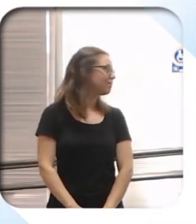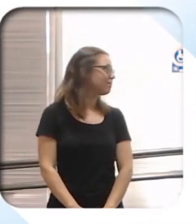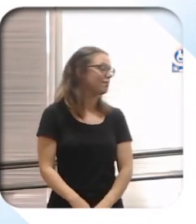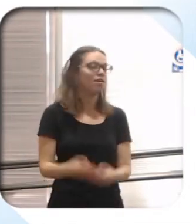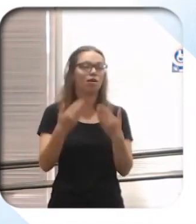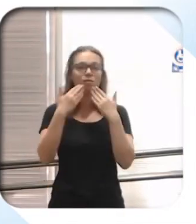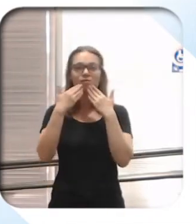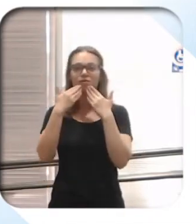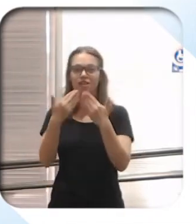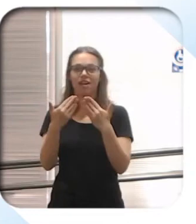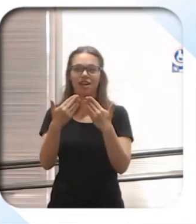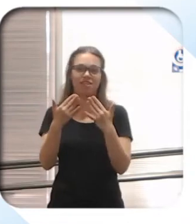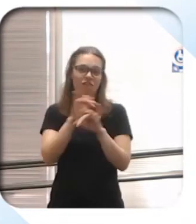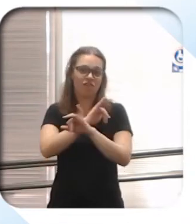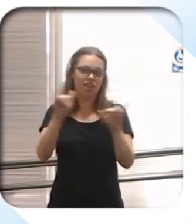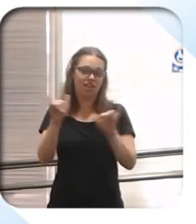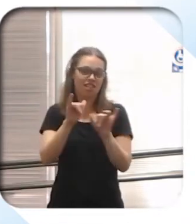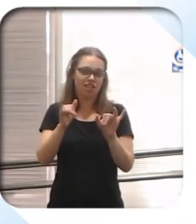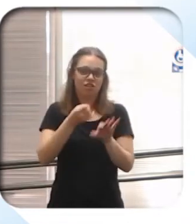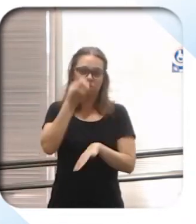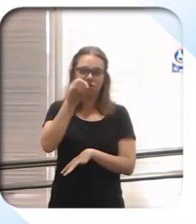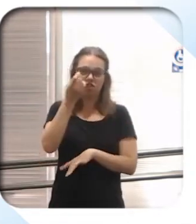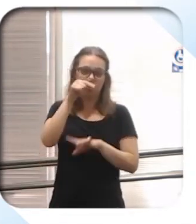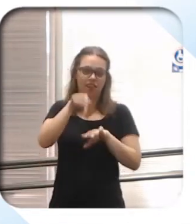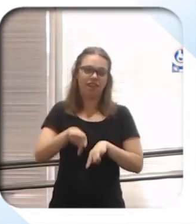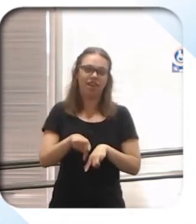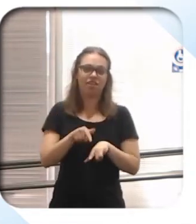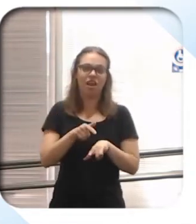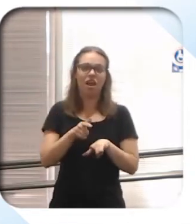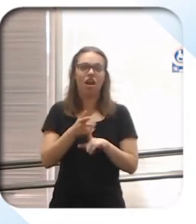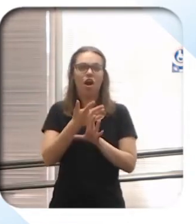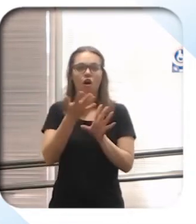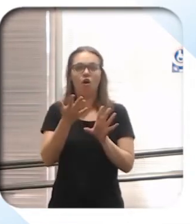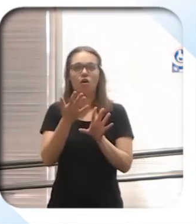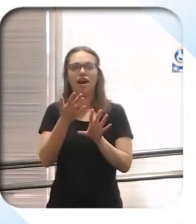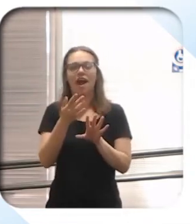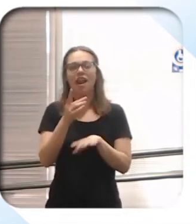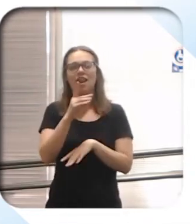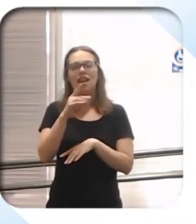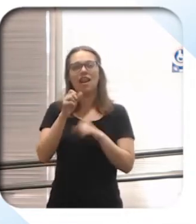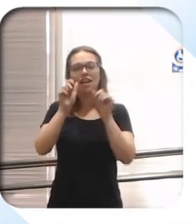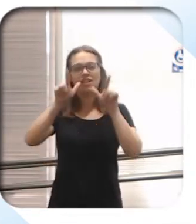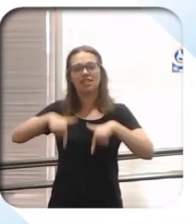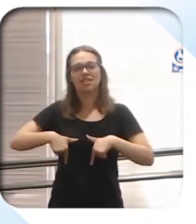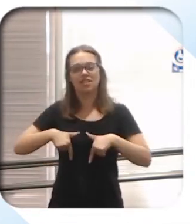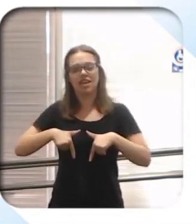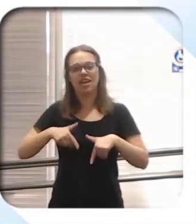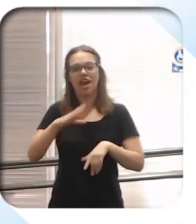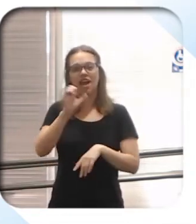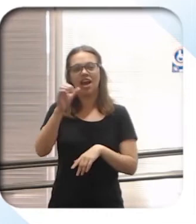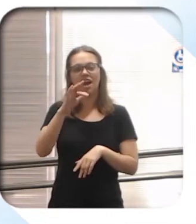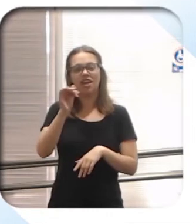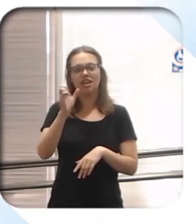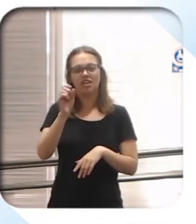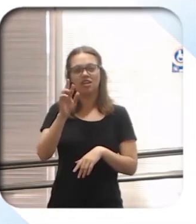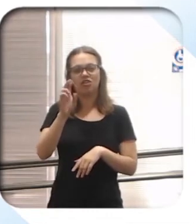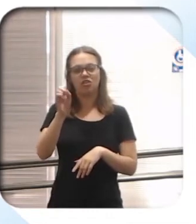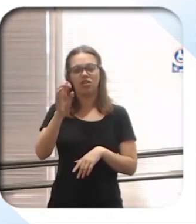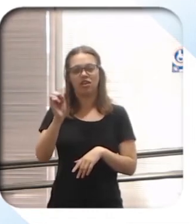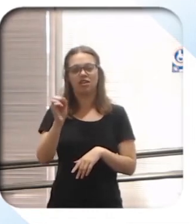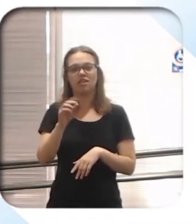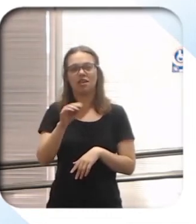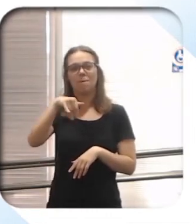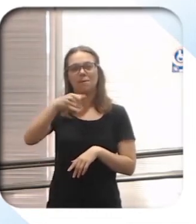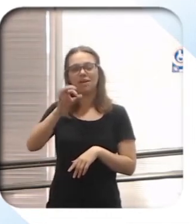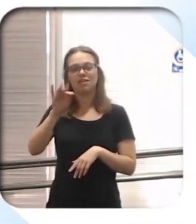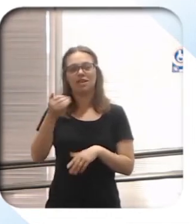Muchas gracias. Finalizando las exposiciones de esta mesa, les damos la palabra a la licenciada en psicología Karin Rodríguez y a la doctora Mercedes